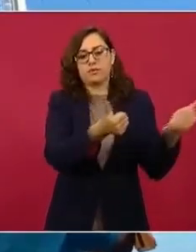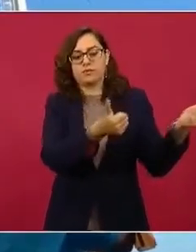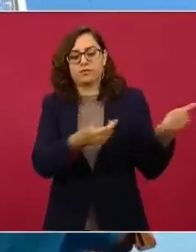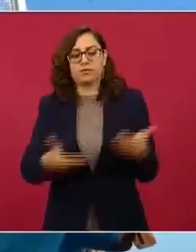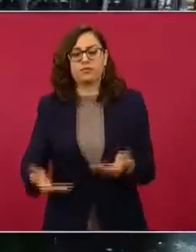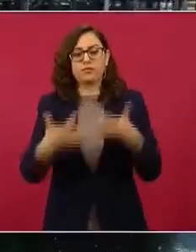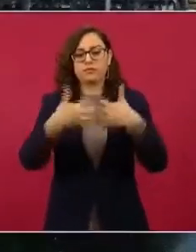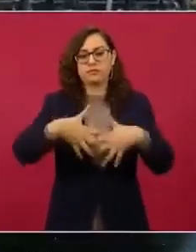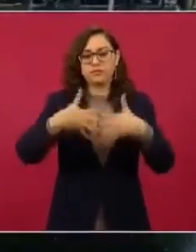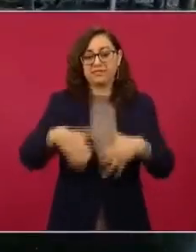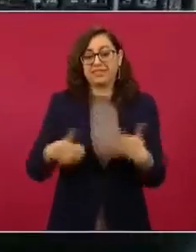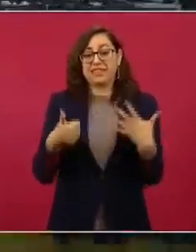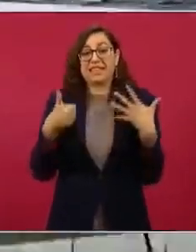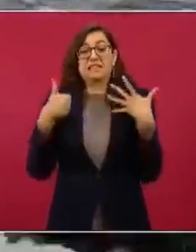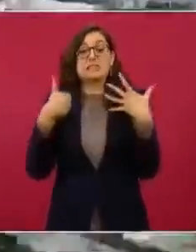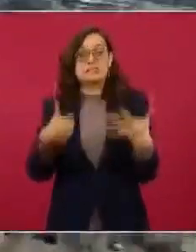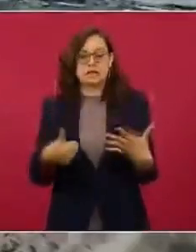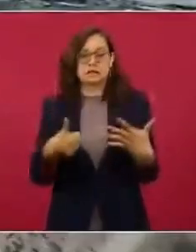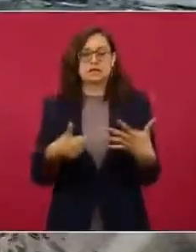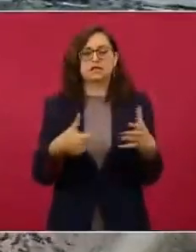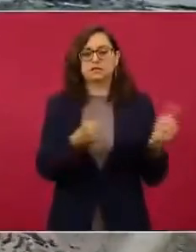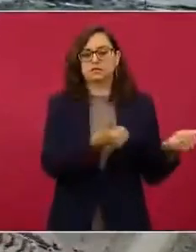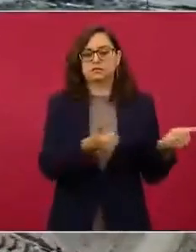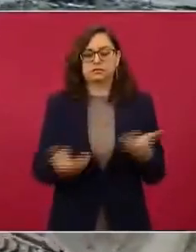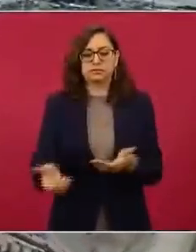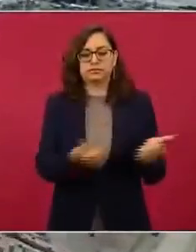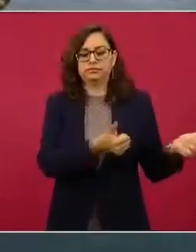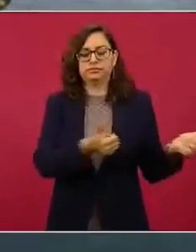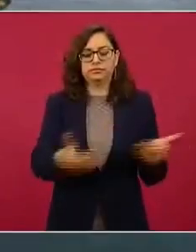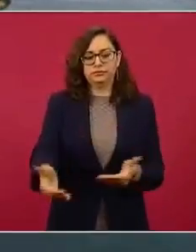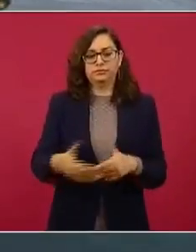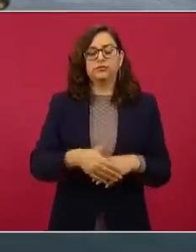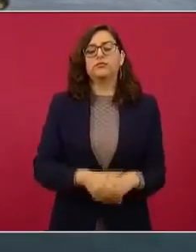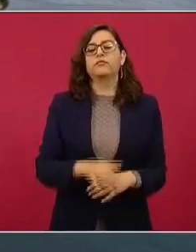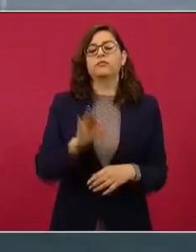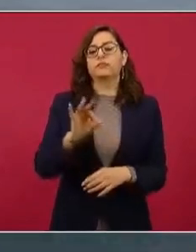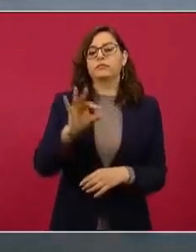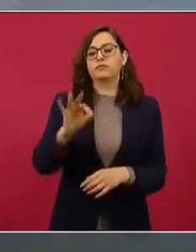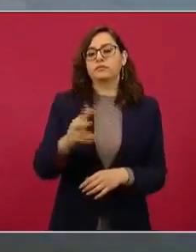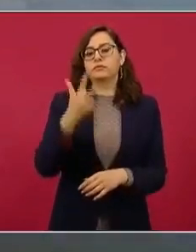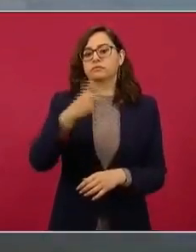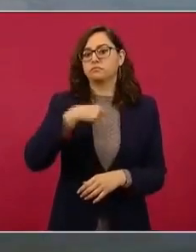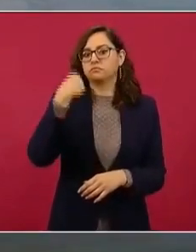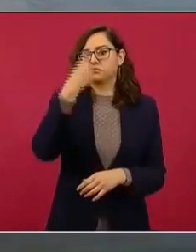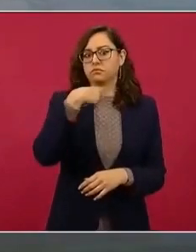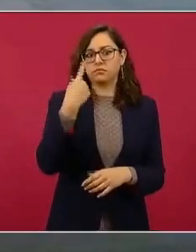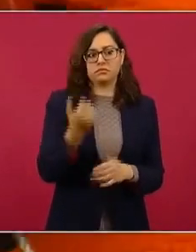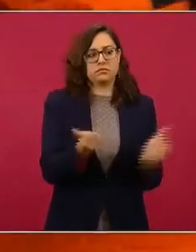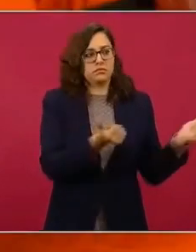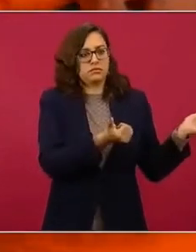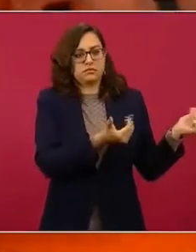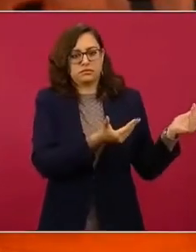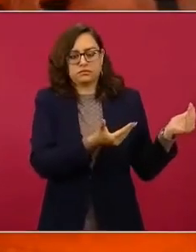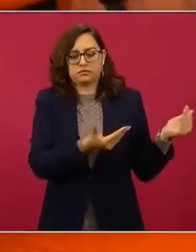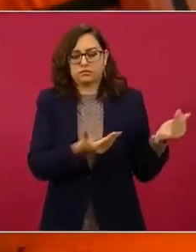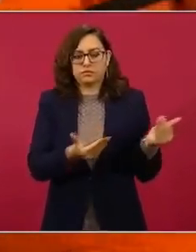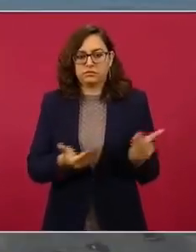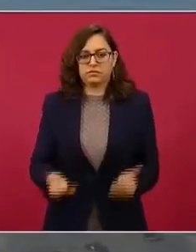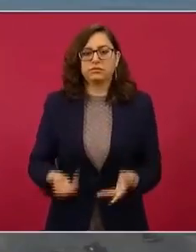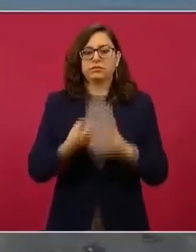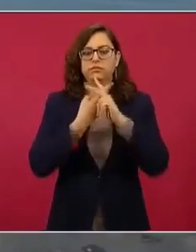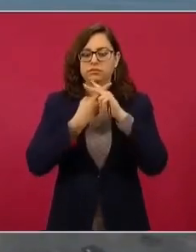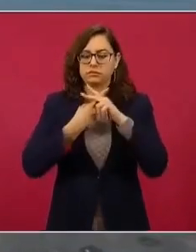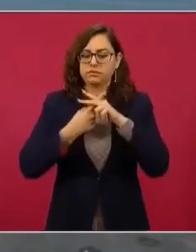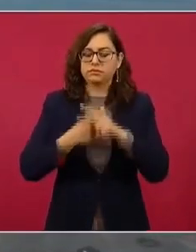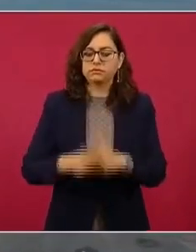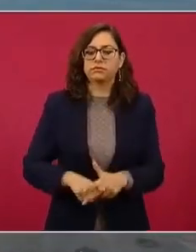refinería Olmeca en los paquetes que construye la compañía Samsung. En 48 horas se realizó la maniobra para que por la popa se iniciara el